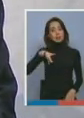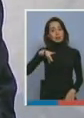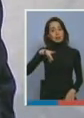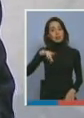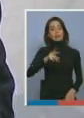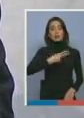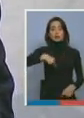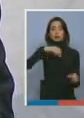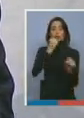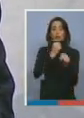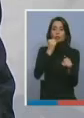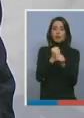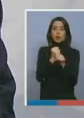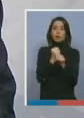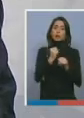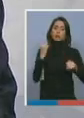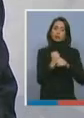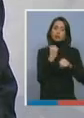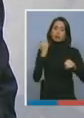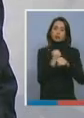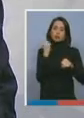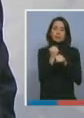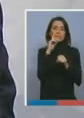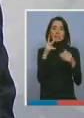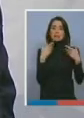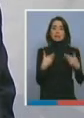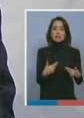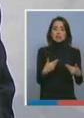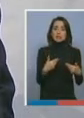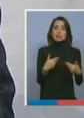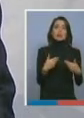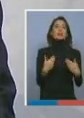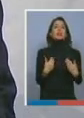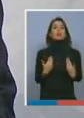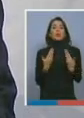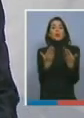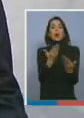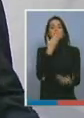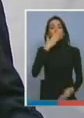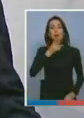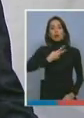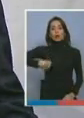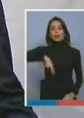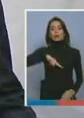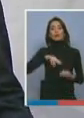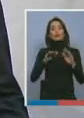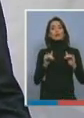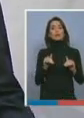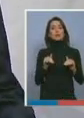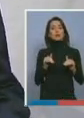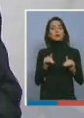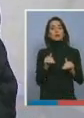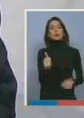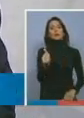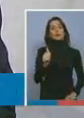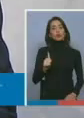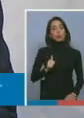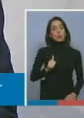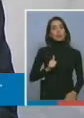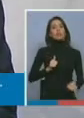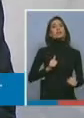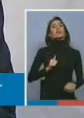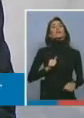que hemos trabajado incansablemente y hemos entregado lo mejor de nosotros mismos para cumplir con